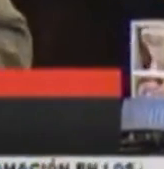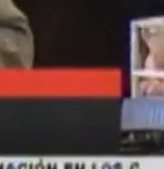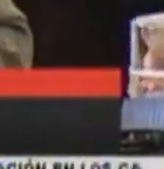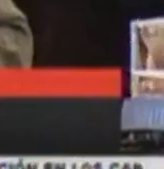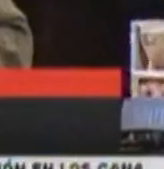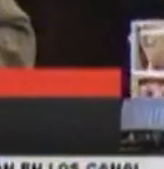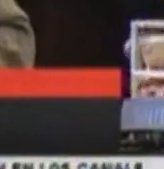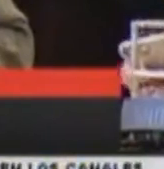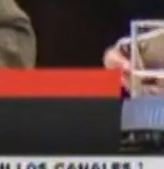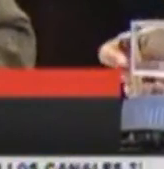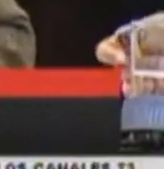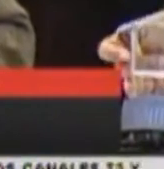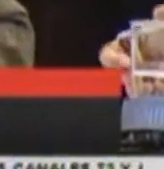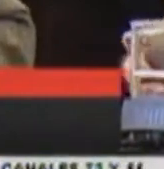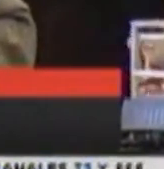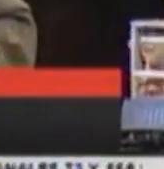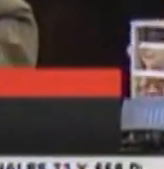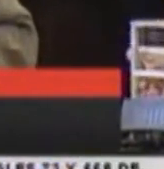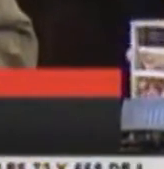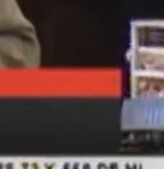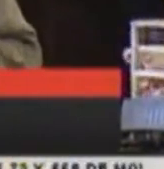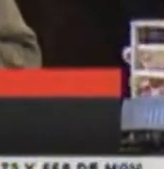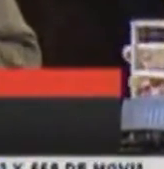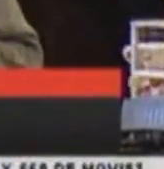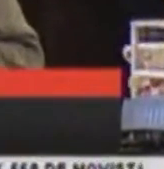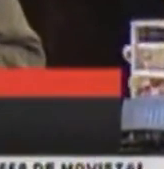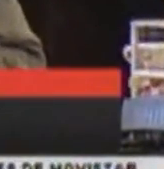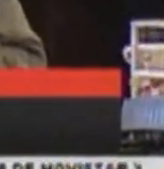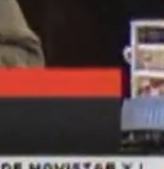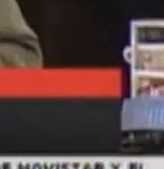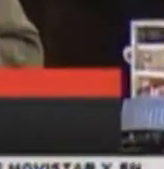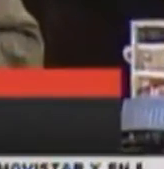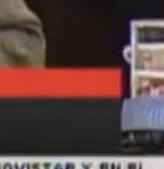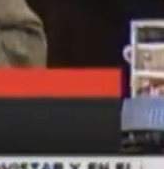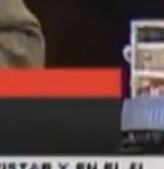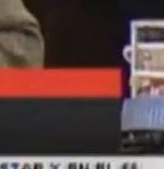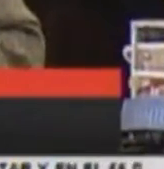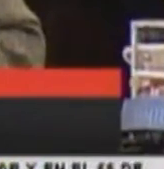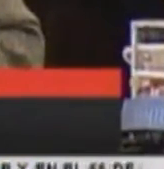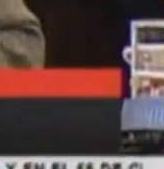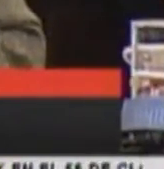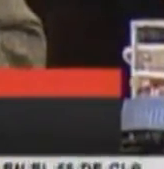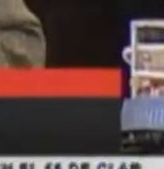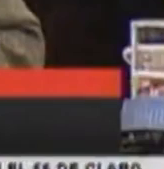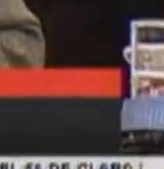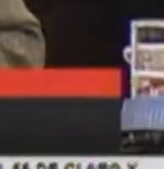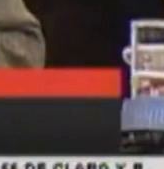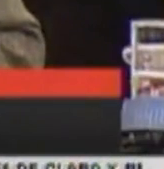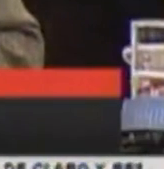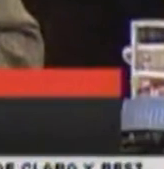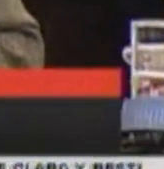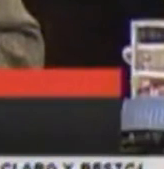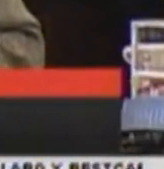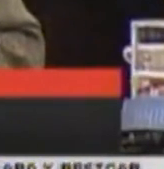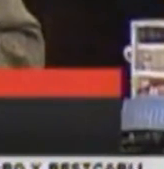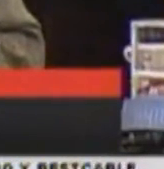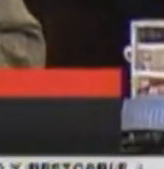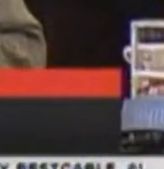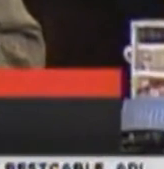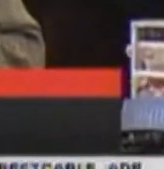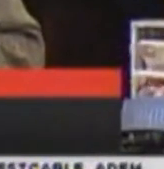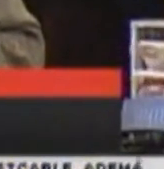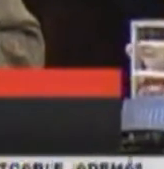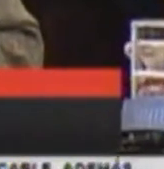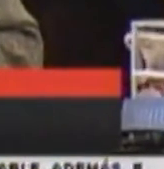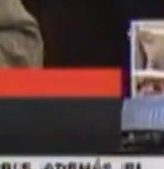estamos intentando hacer. ¿Cuándo lo vamos a hacer? Primero, las regulares cada dos meses de los tres niveles de gobierno,